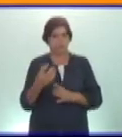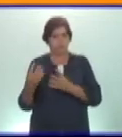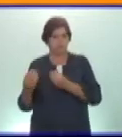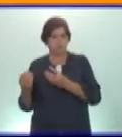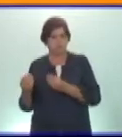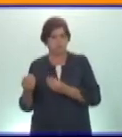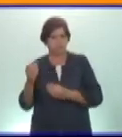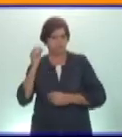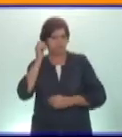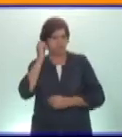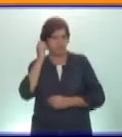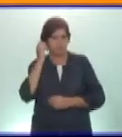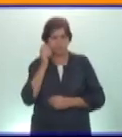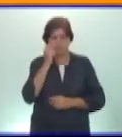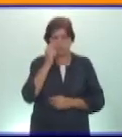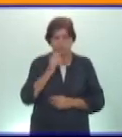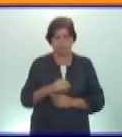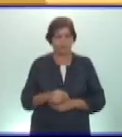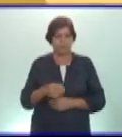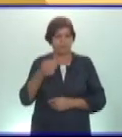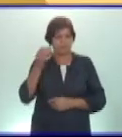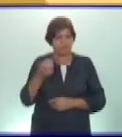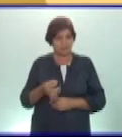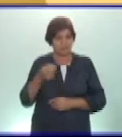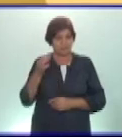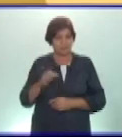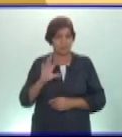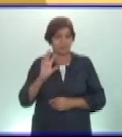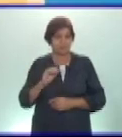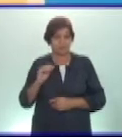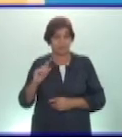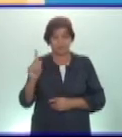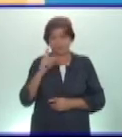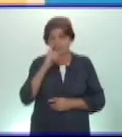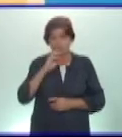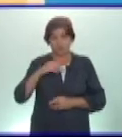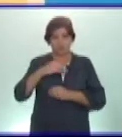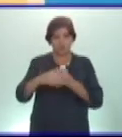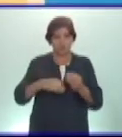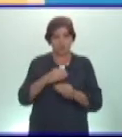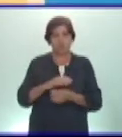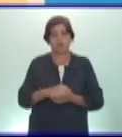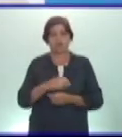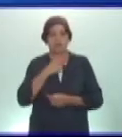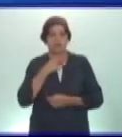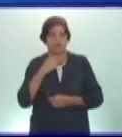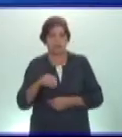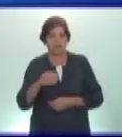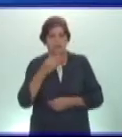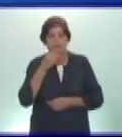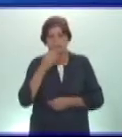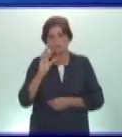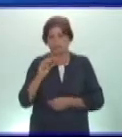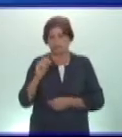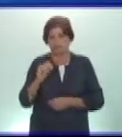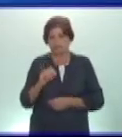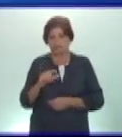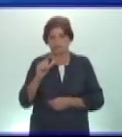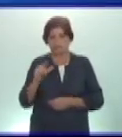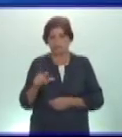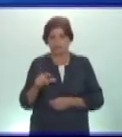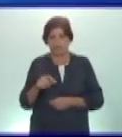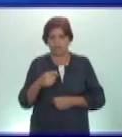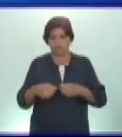masculino. Por eso se dice que es invariable. No entiendo. Por ejemplo, puedo decir, él corrió